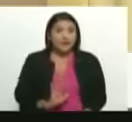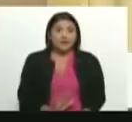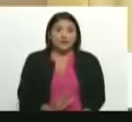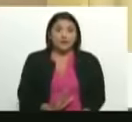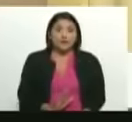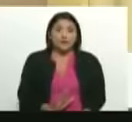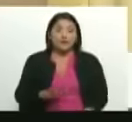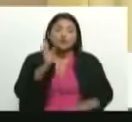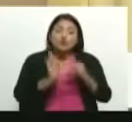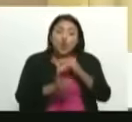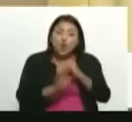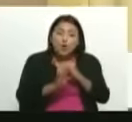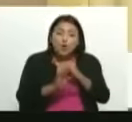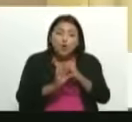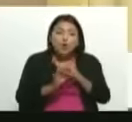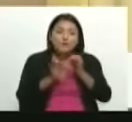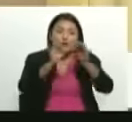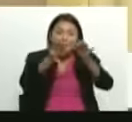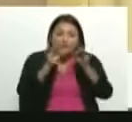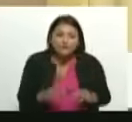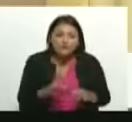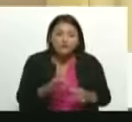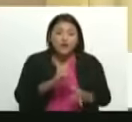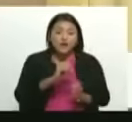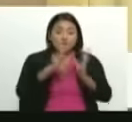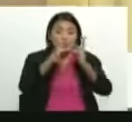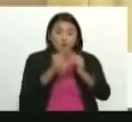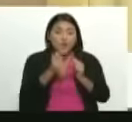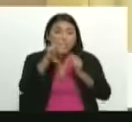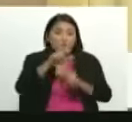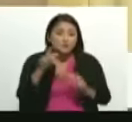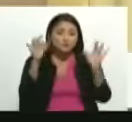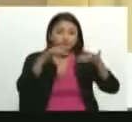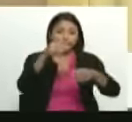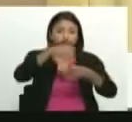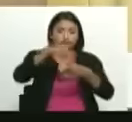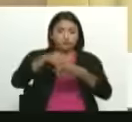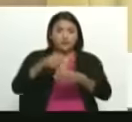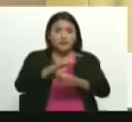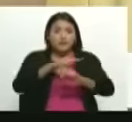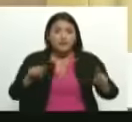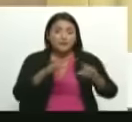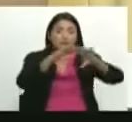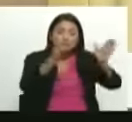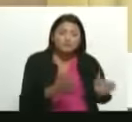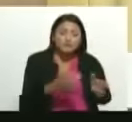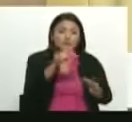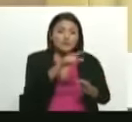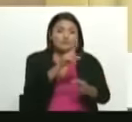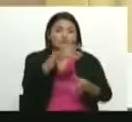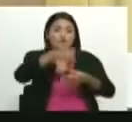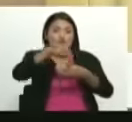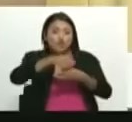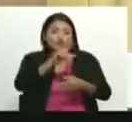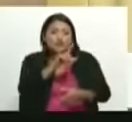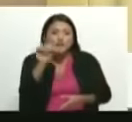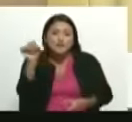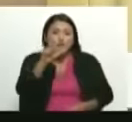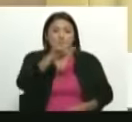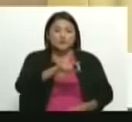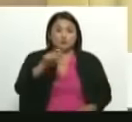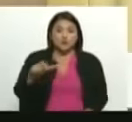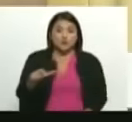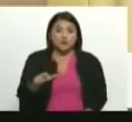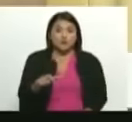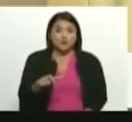todavía porque no han publicado las actas, que es posible que hubo mesas donde votó 100 personas, pero asimismo